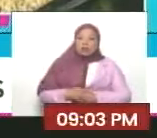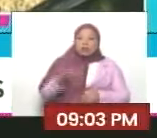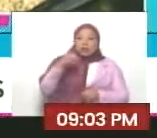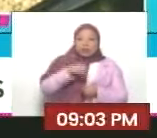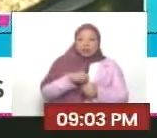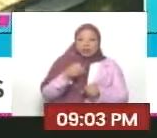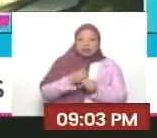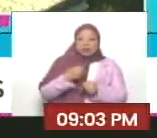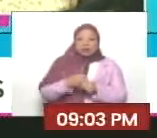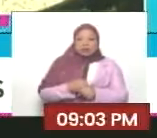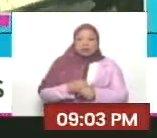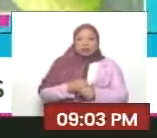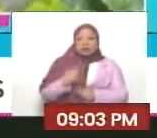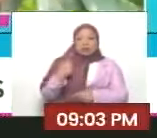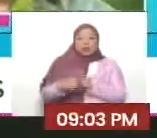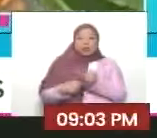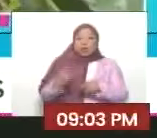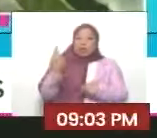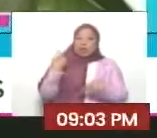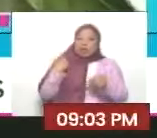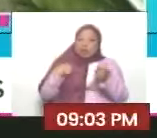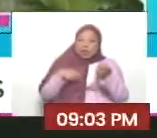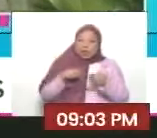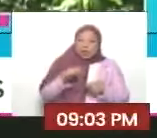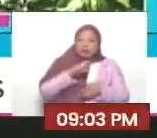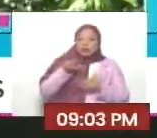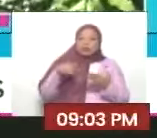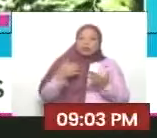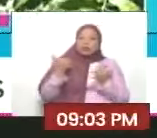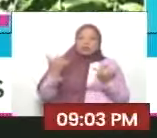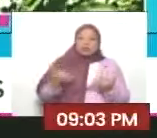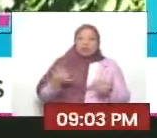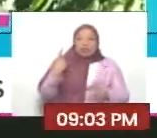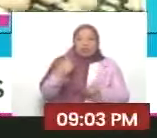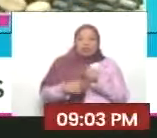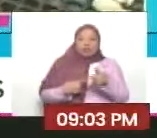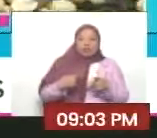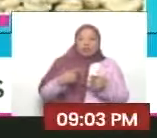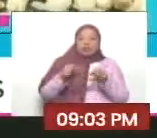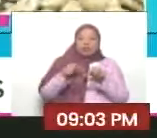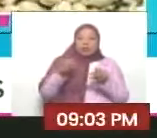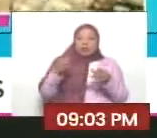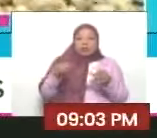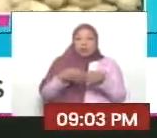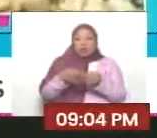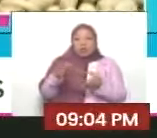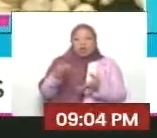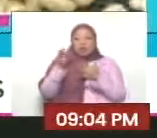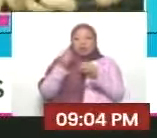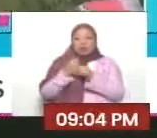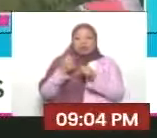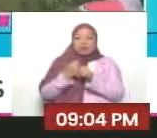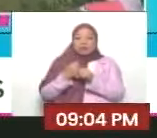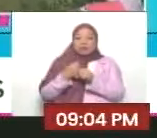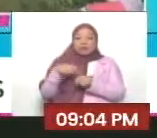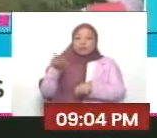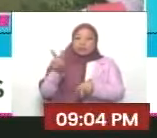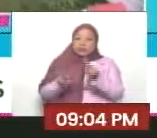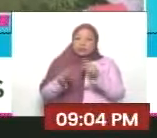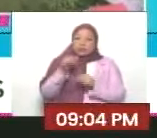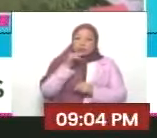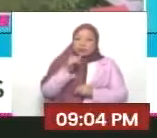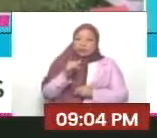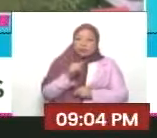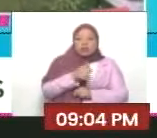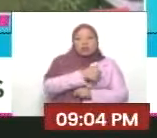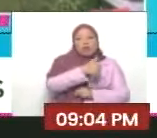sembradas y la gran mayoría, por supuesto, va al mercado nacional, pero ahí con todos los productores estamos separando el café de exportación y ya lo estamos exportando.